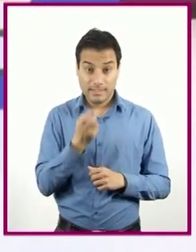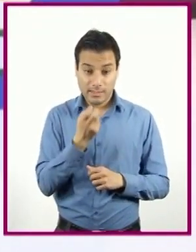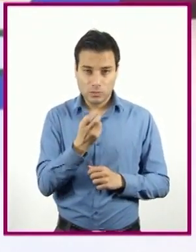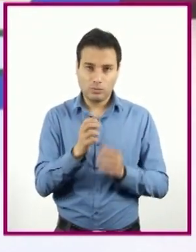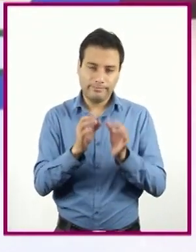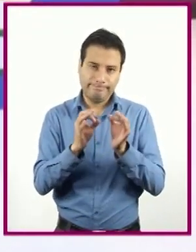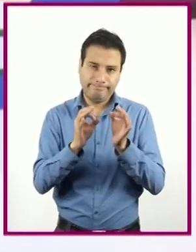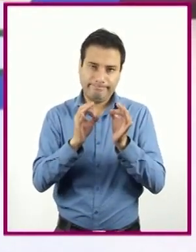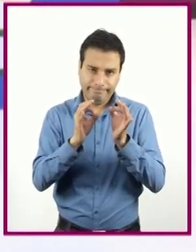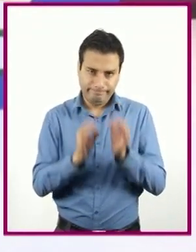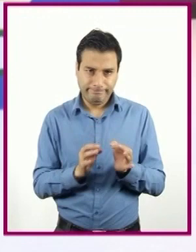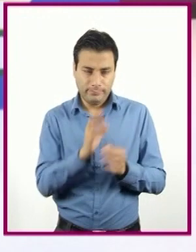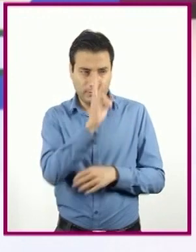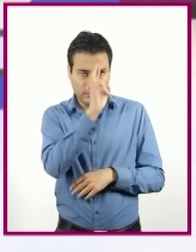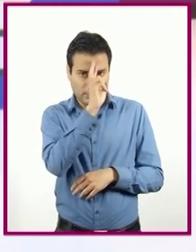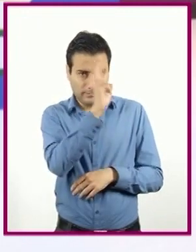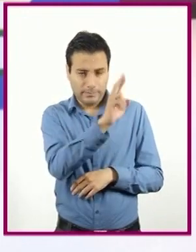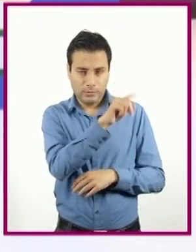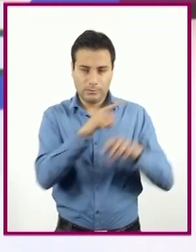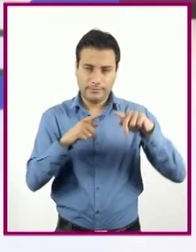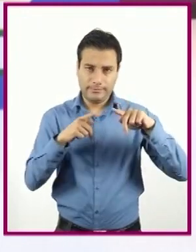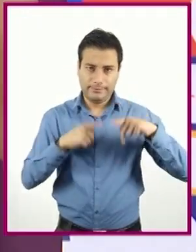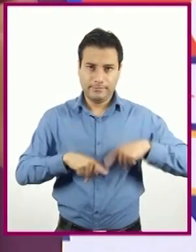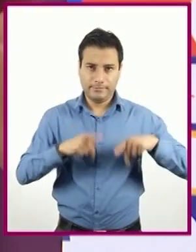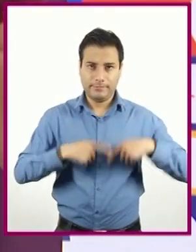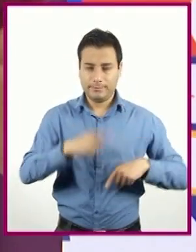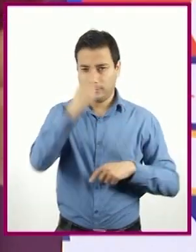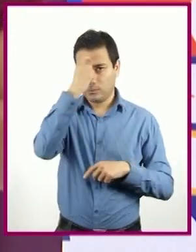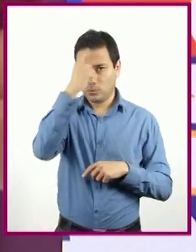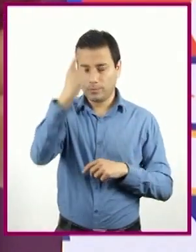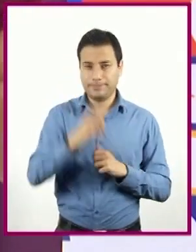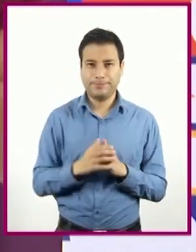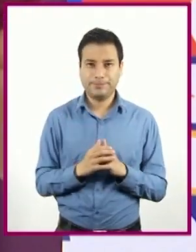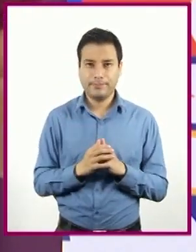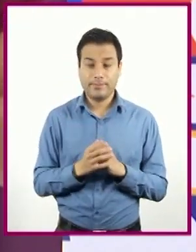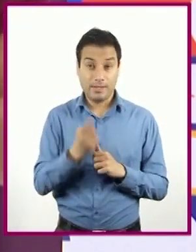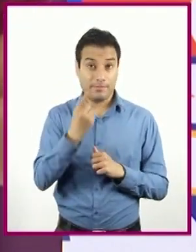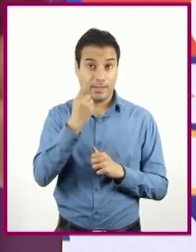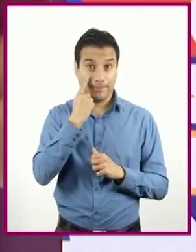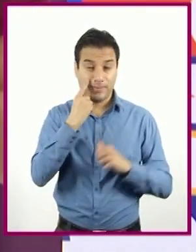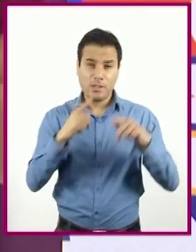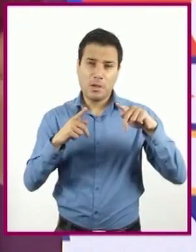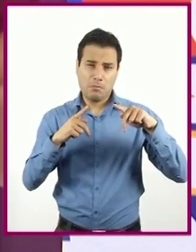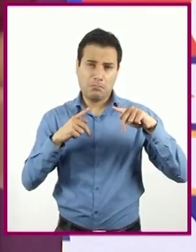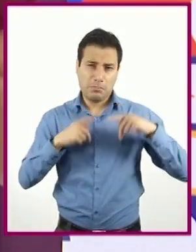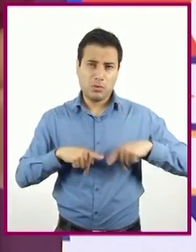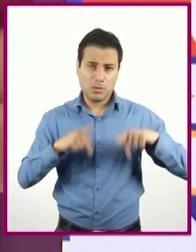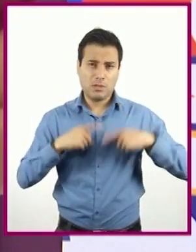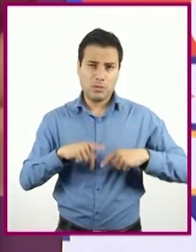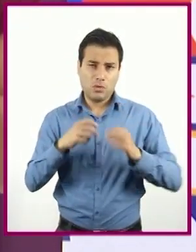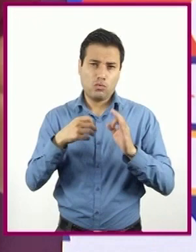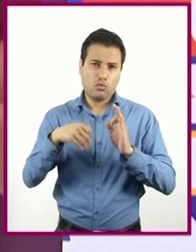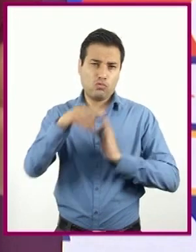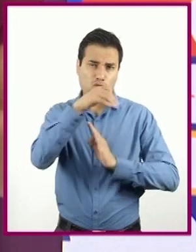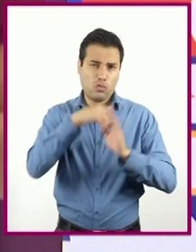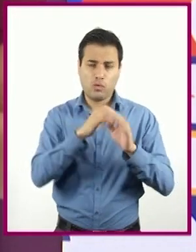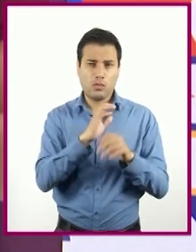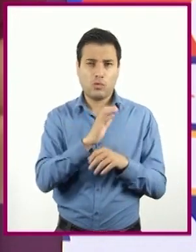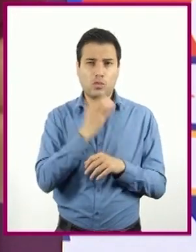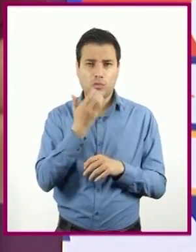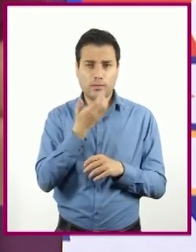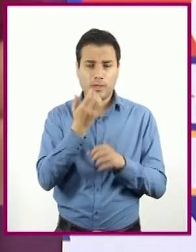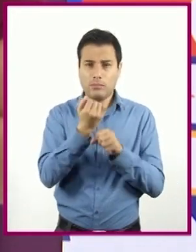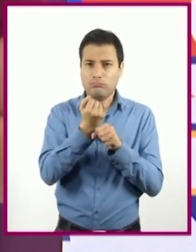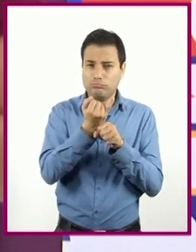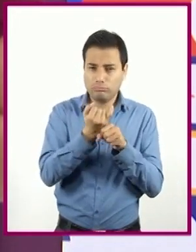plagio. Adentrémonos en este problema. El conocimiento es de todos, pero eso no significa que podamos